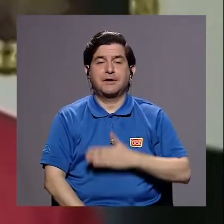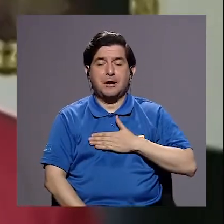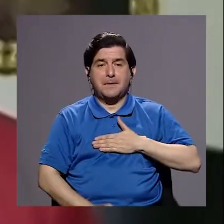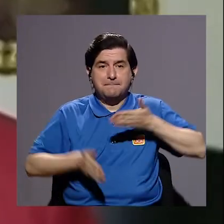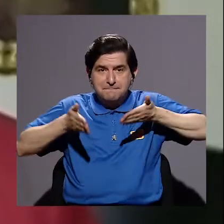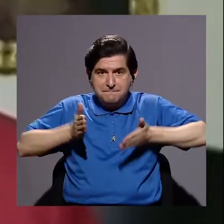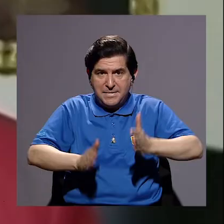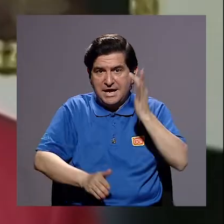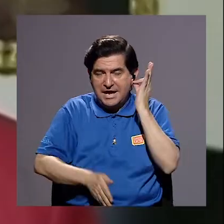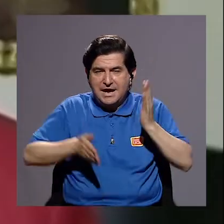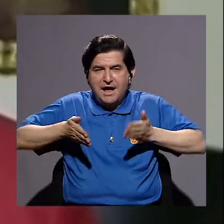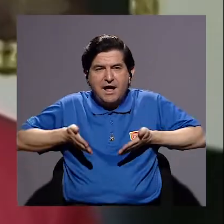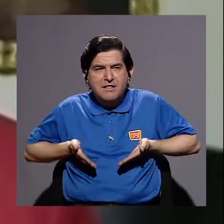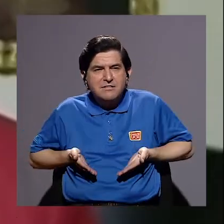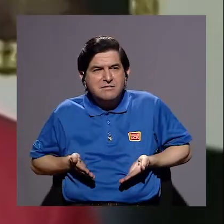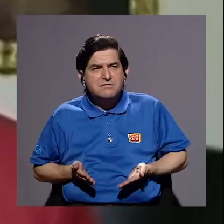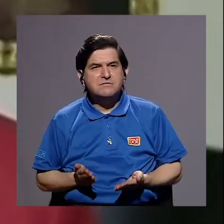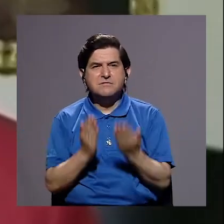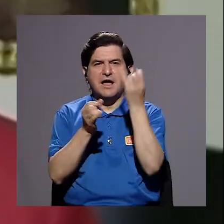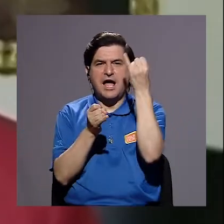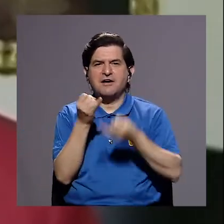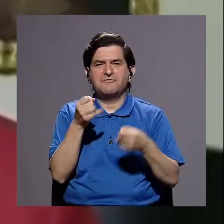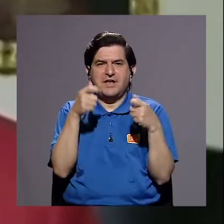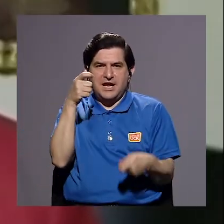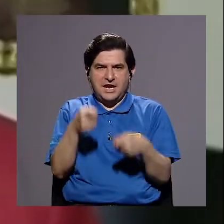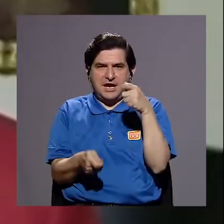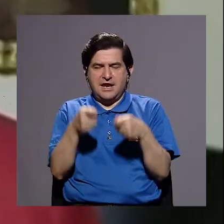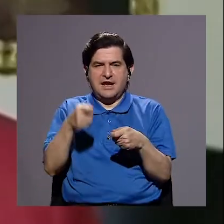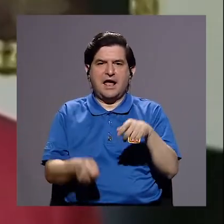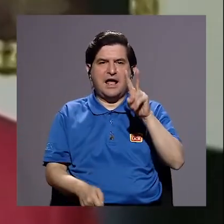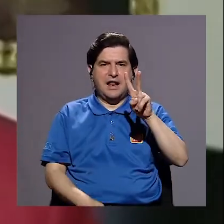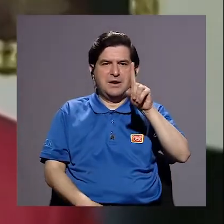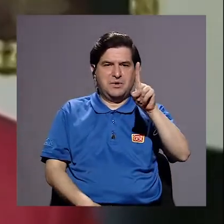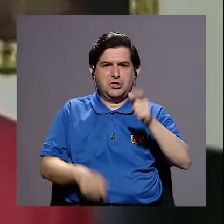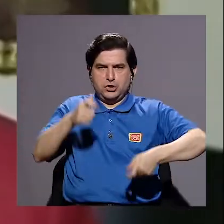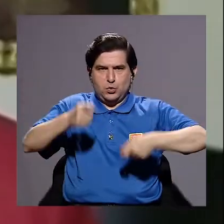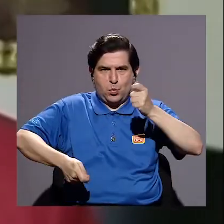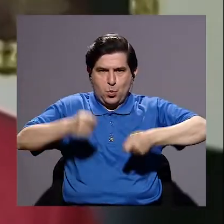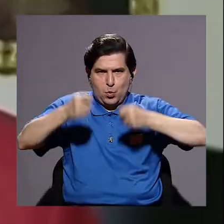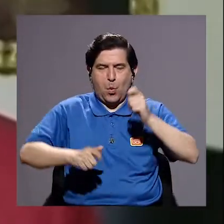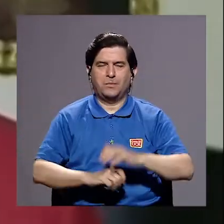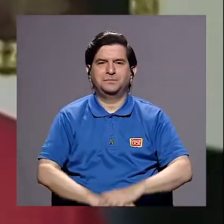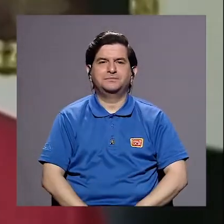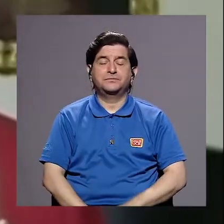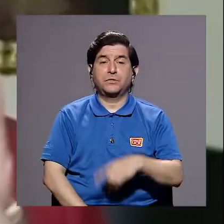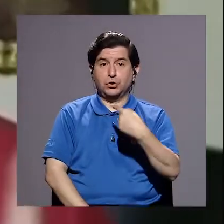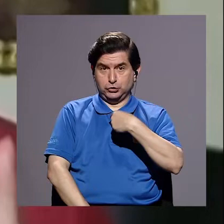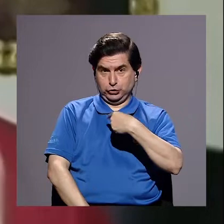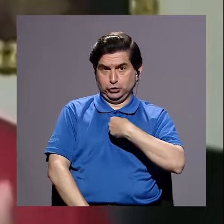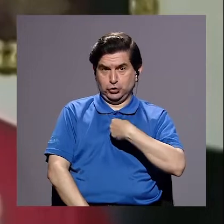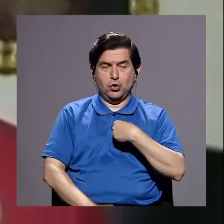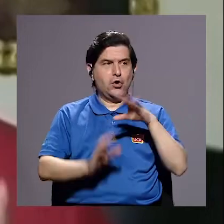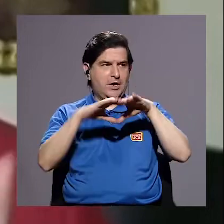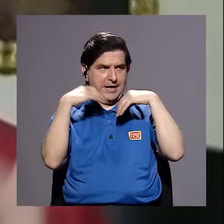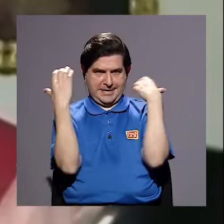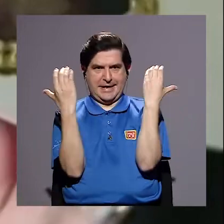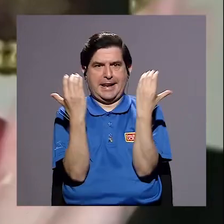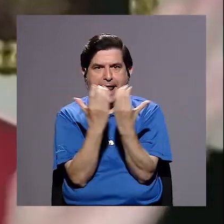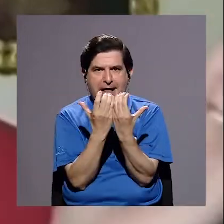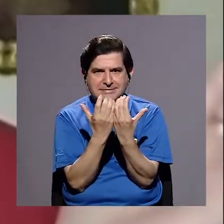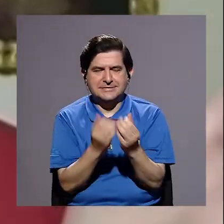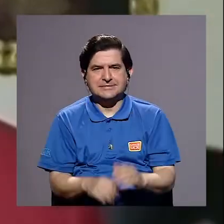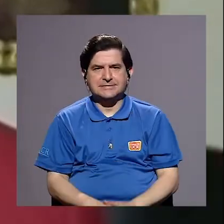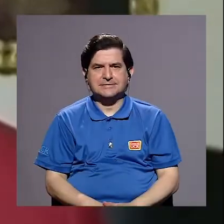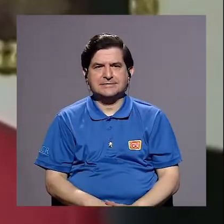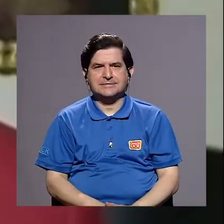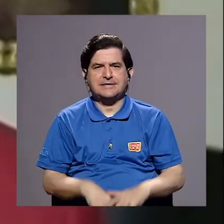Y mi hija nació a final de septiembre, el 21 de septiembre. Entonces yo fui a clases